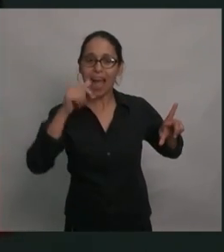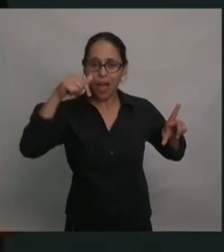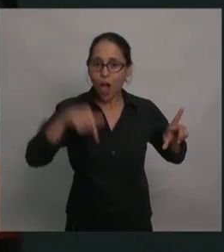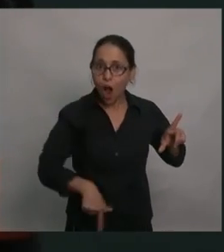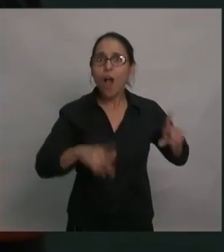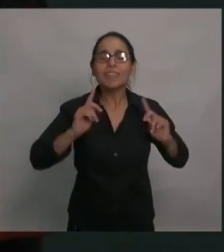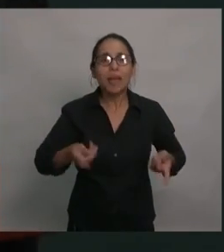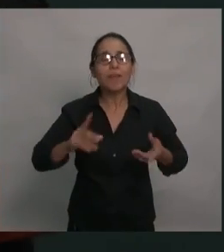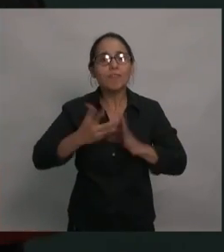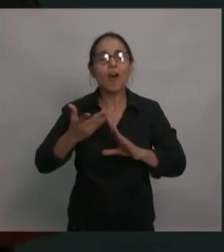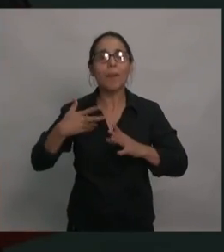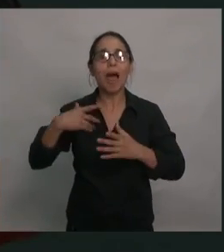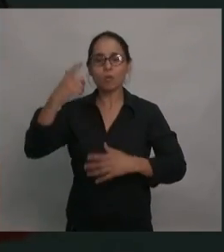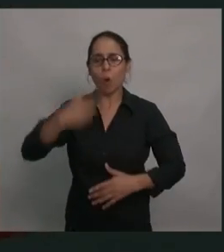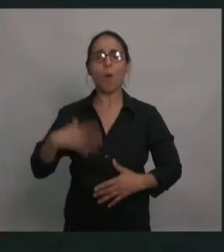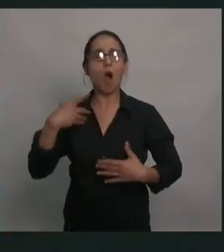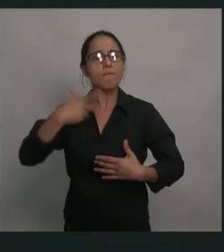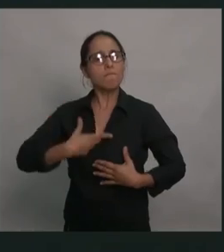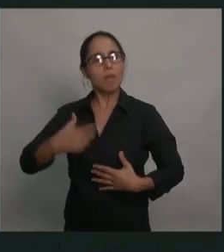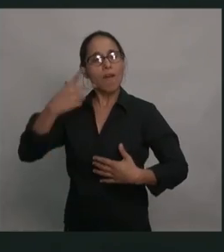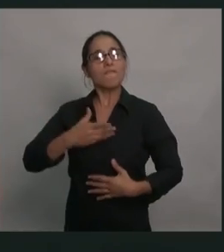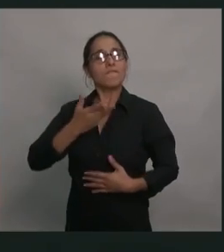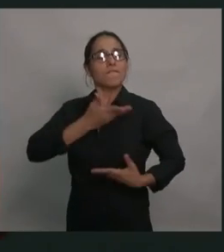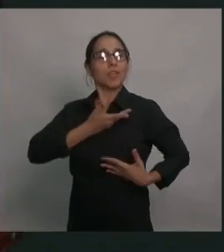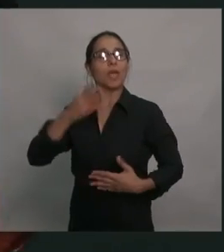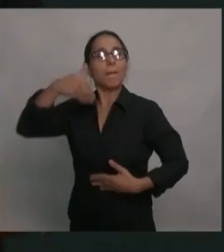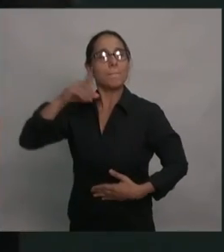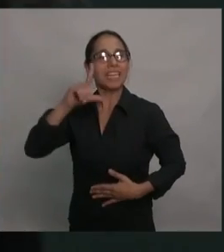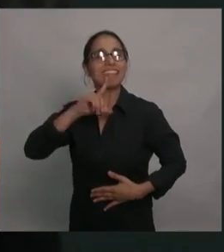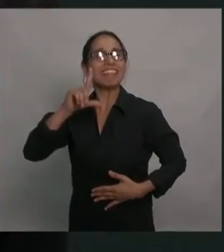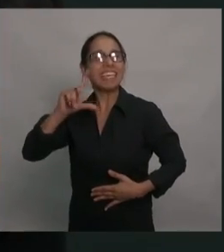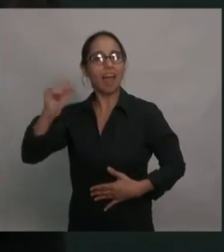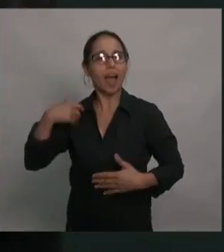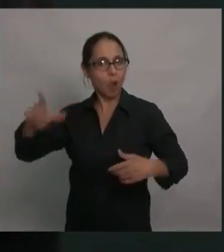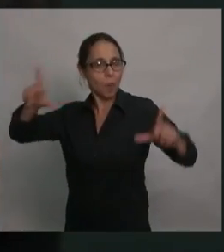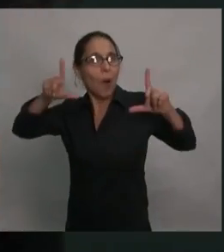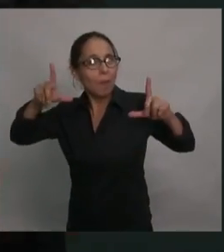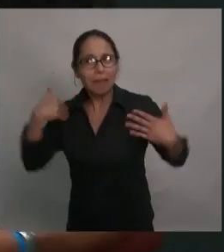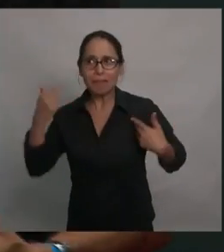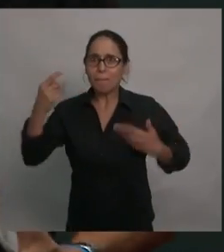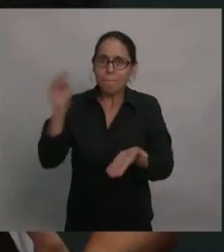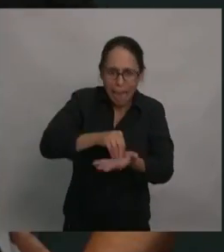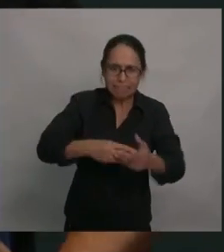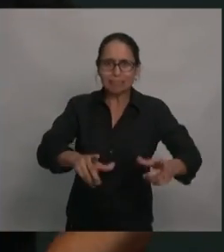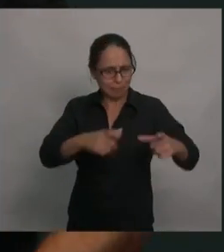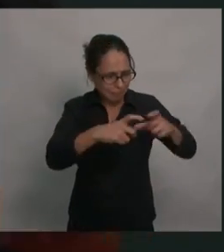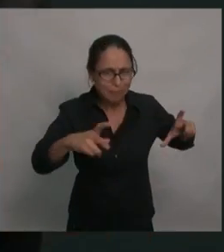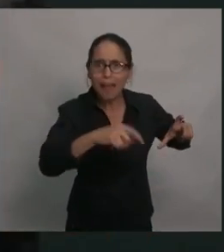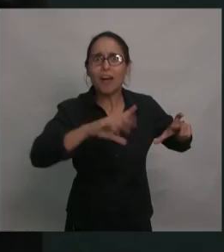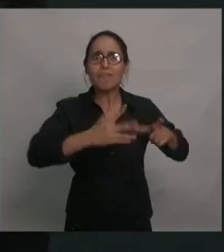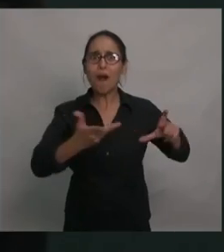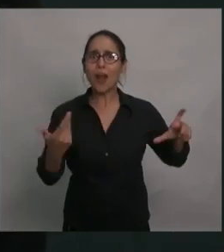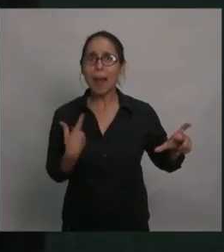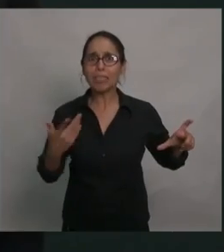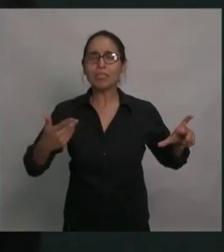declarado figura mítica y esto es casi un preámbulo para un funeral. Ahora con esta placa me siento que otra vez estoy en el mundo de los vivos,